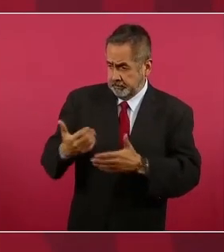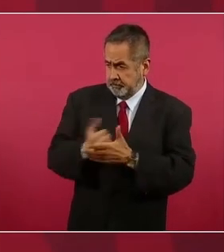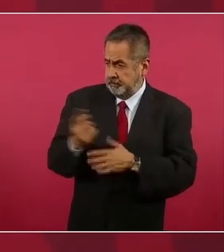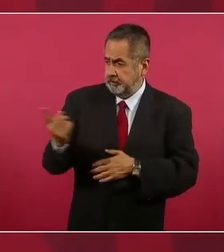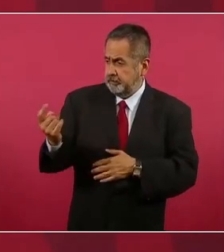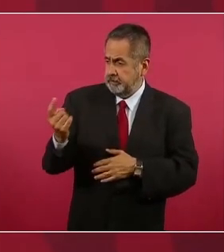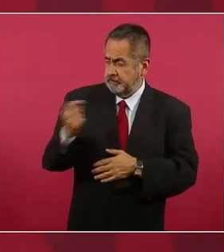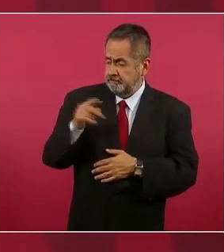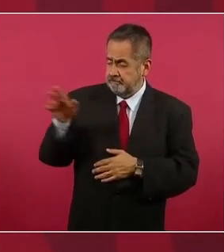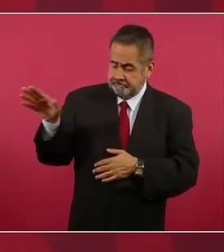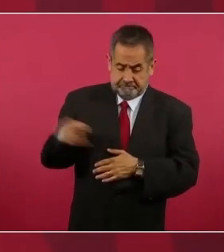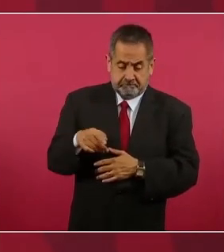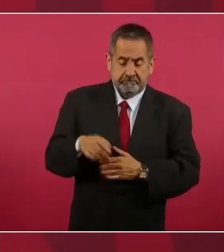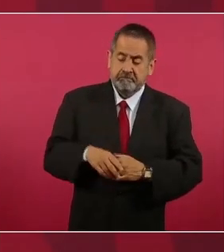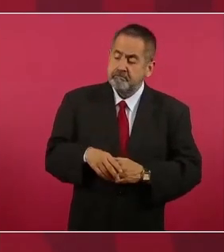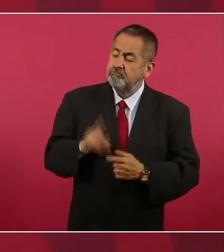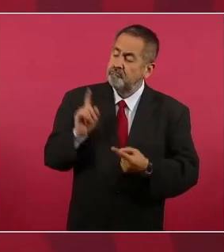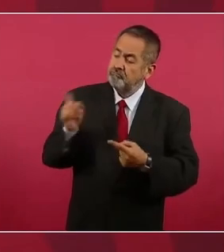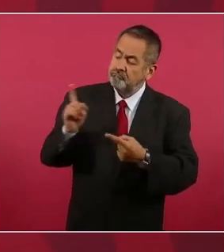Y les decían, señores,